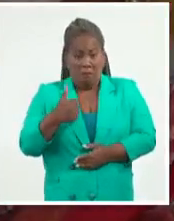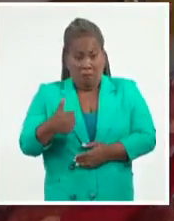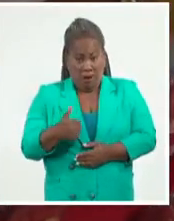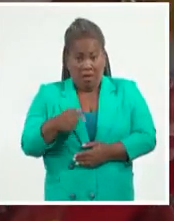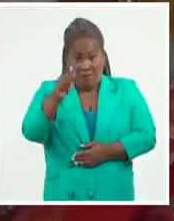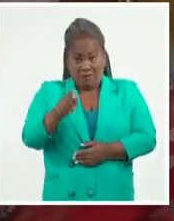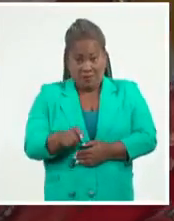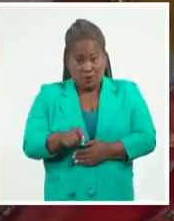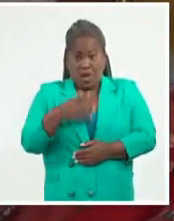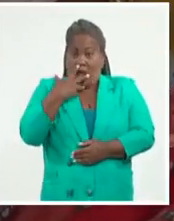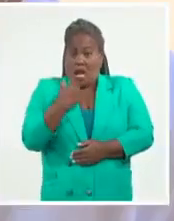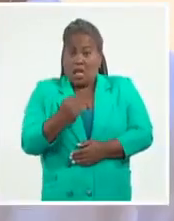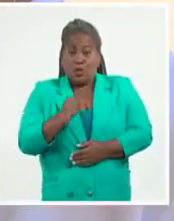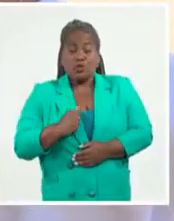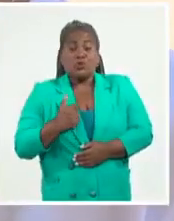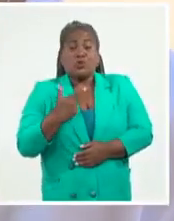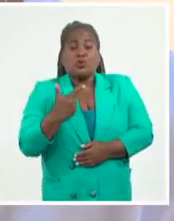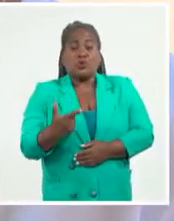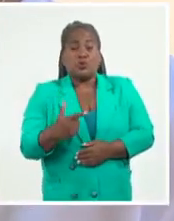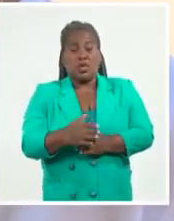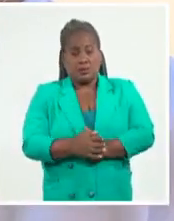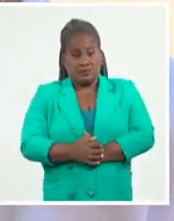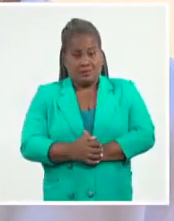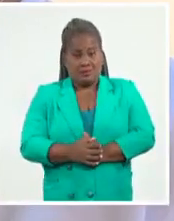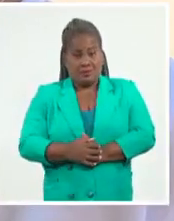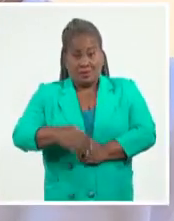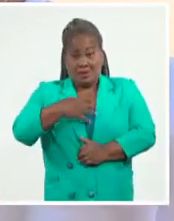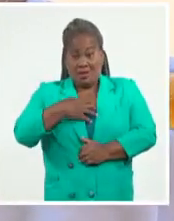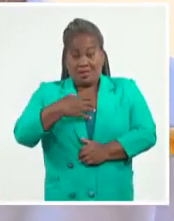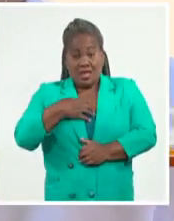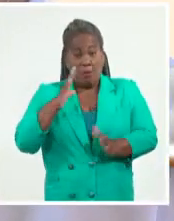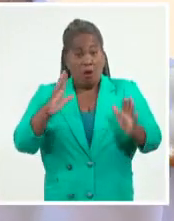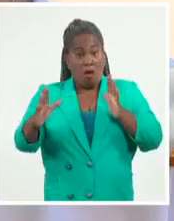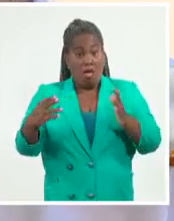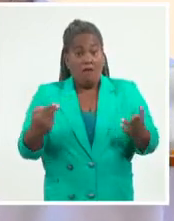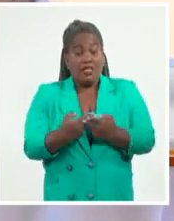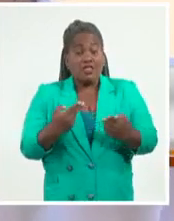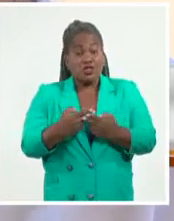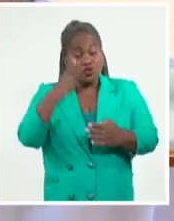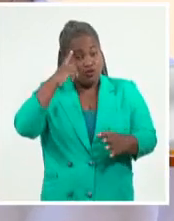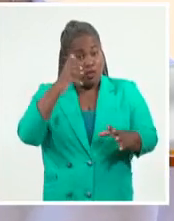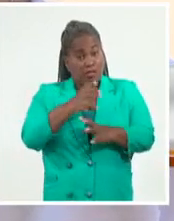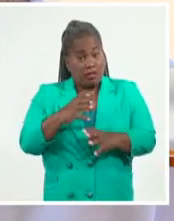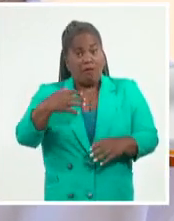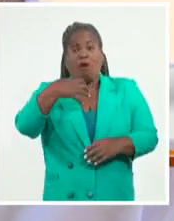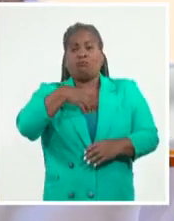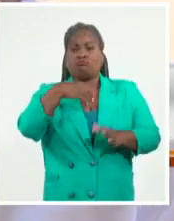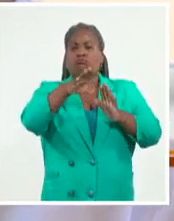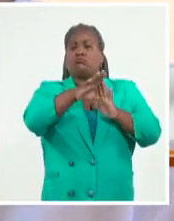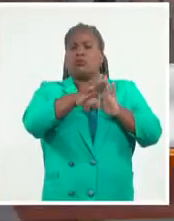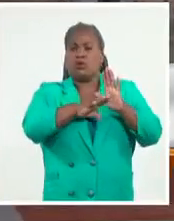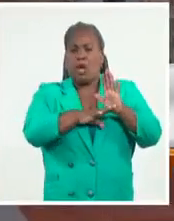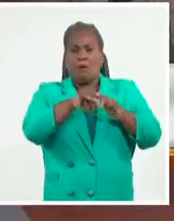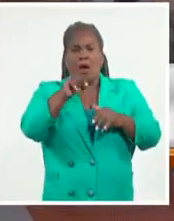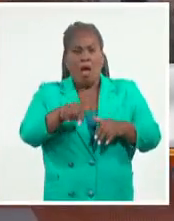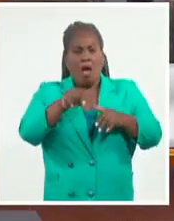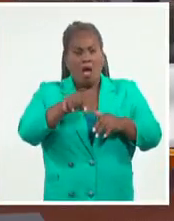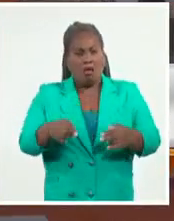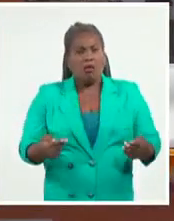tributan a la vida cultural del territorio. Contaremos con una jornada científica que tiene un amplio programa donde se destaca el evento de